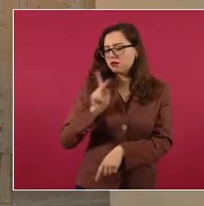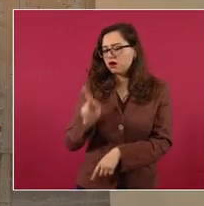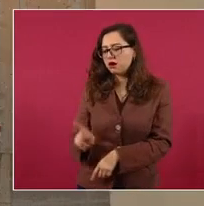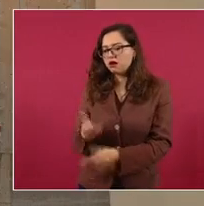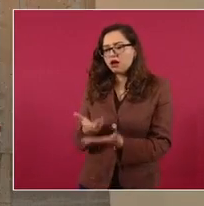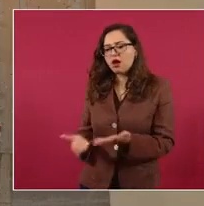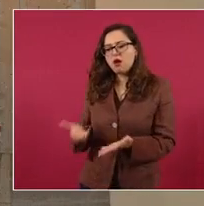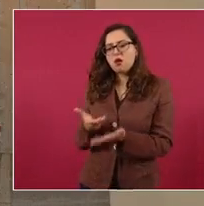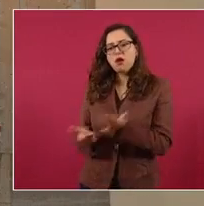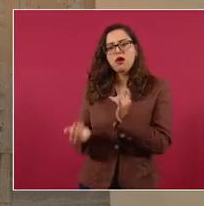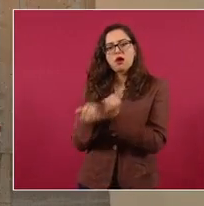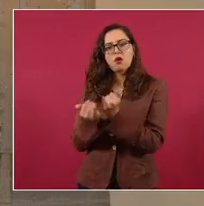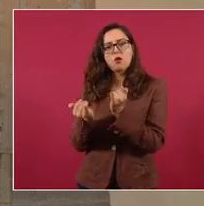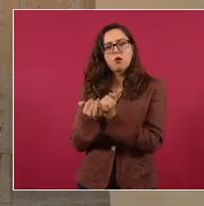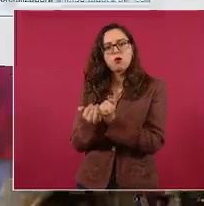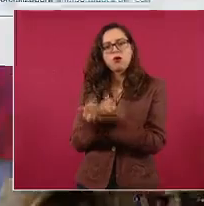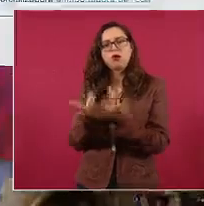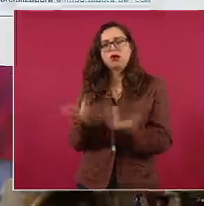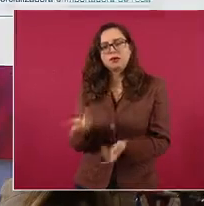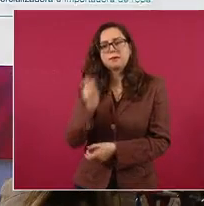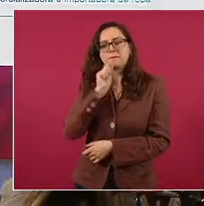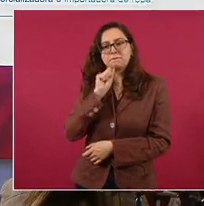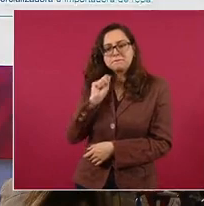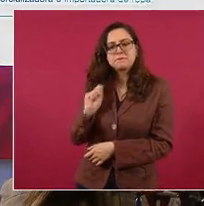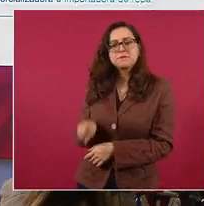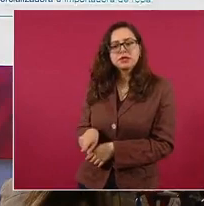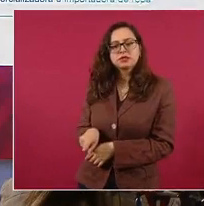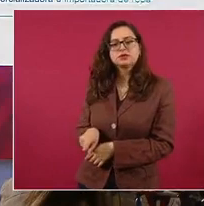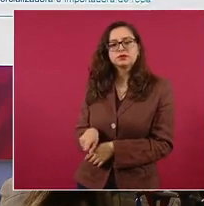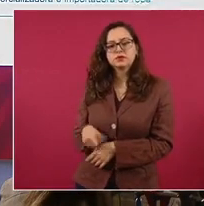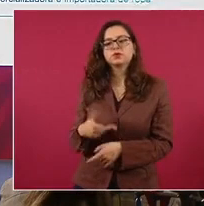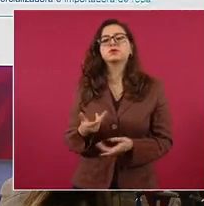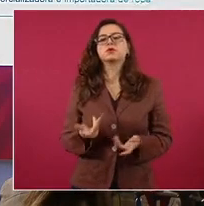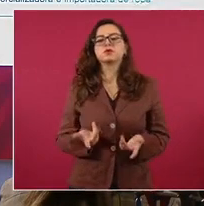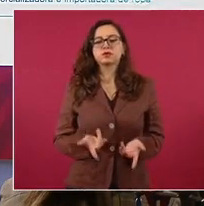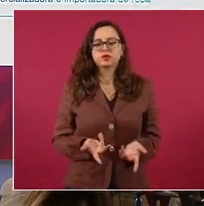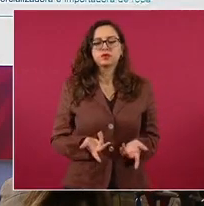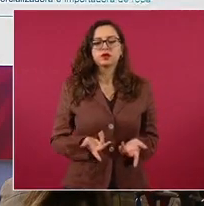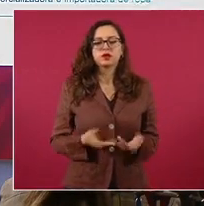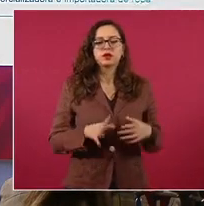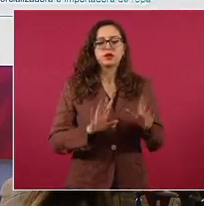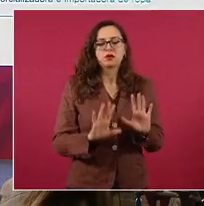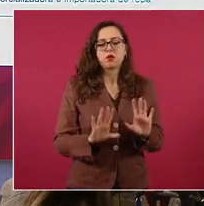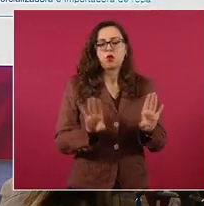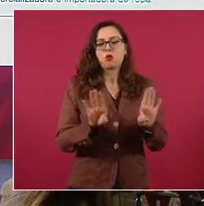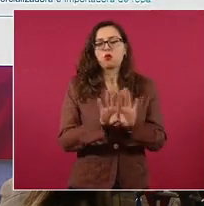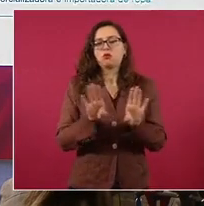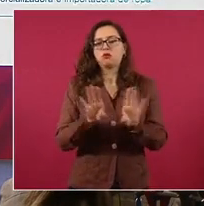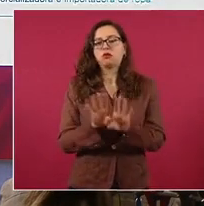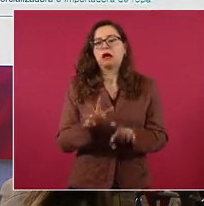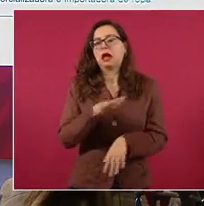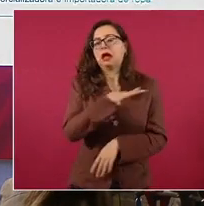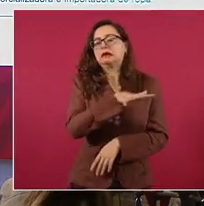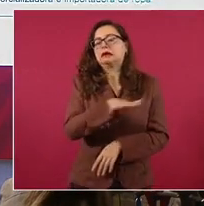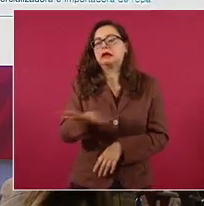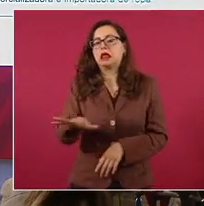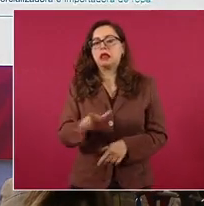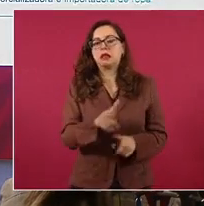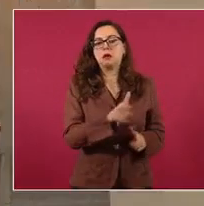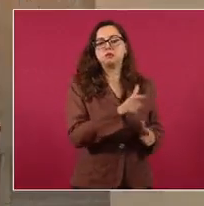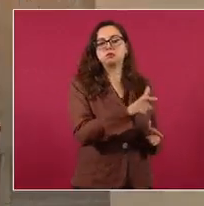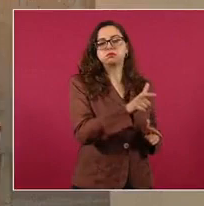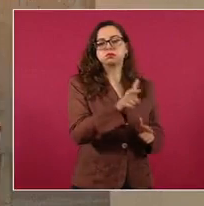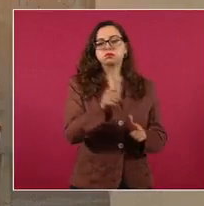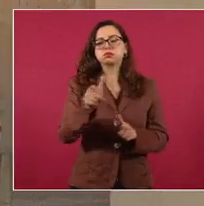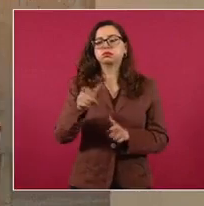había personas desperdigadas en el lugar y después fue asesinado por una supuesta pareja cuando descendía